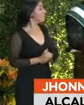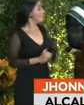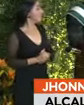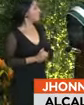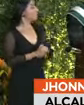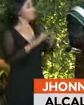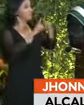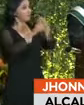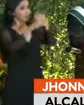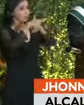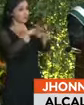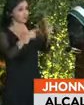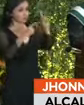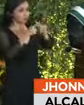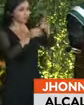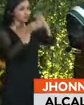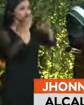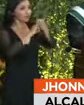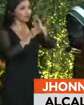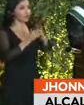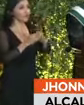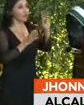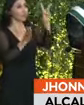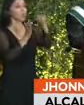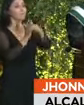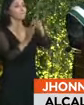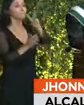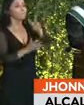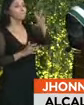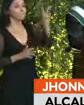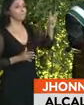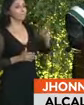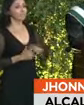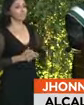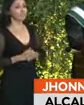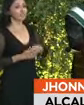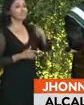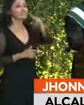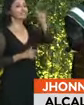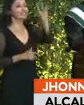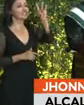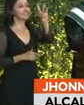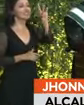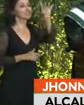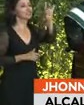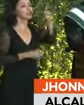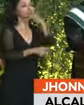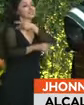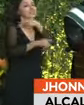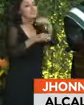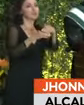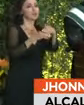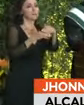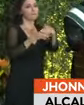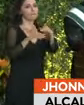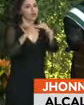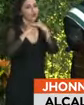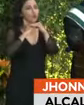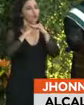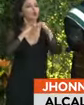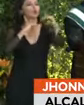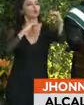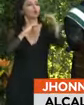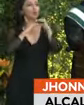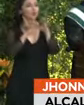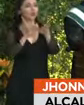Desde que entré de alcalde a la fecha del 2022, 178 kilómetros de pavimento se